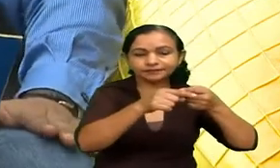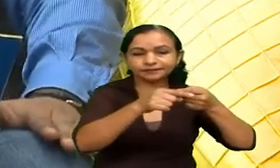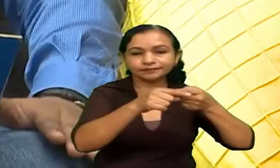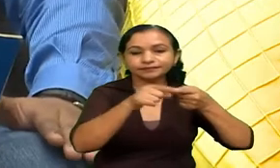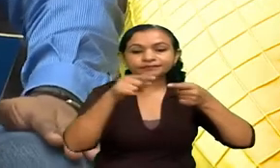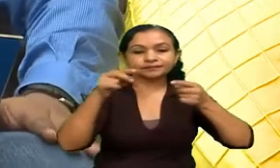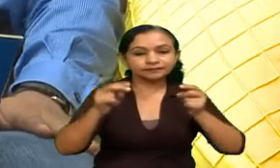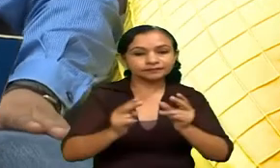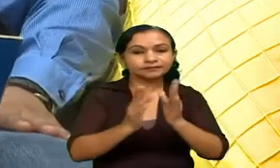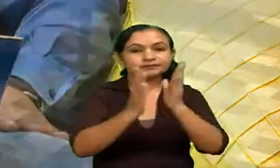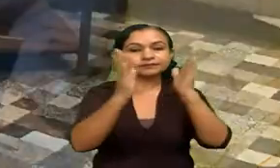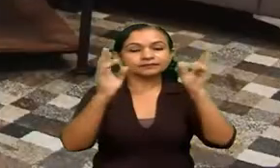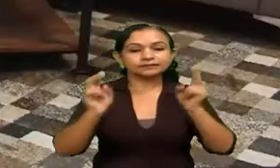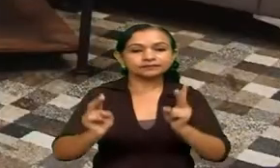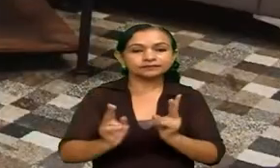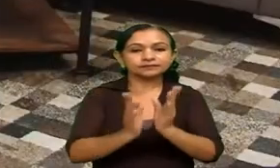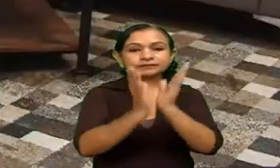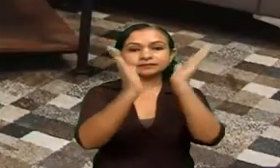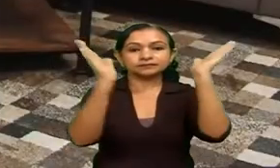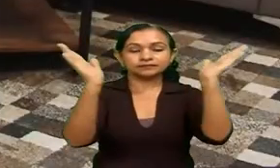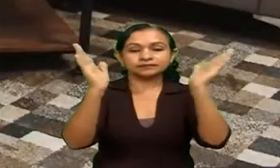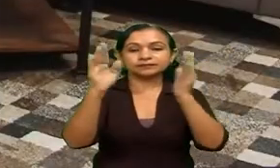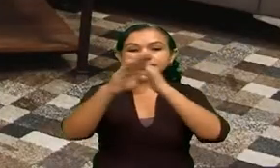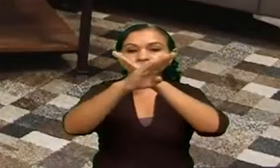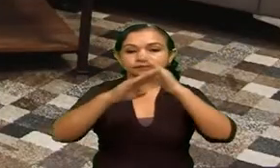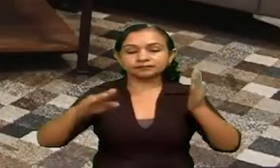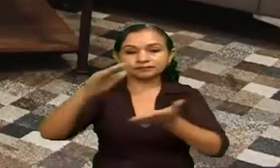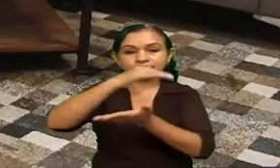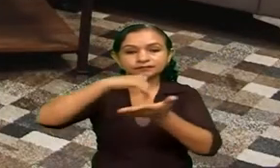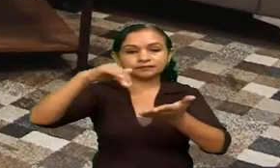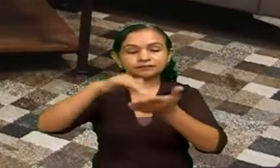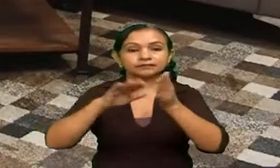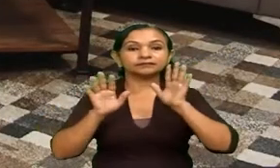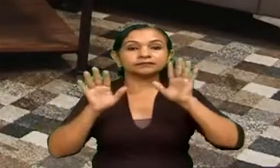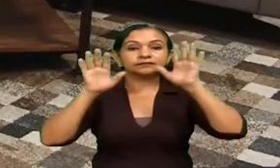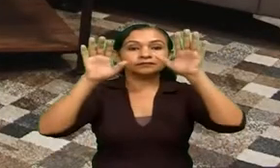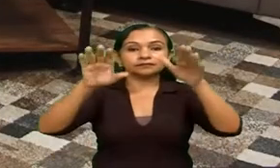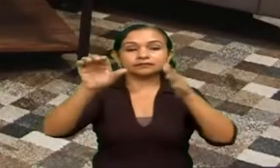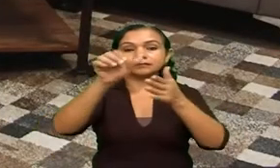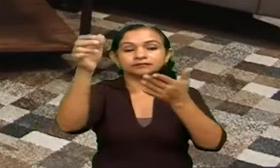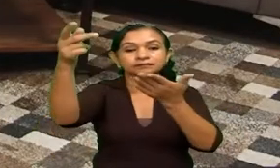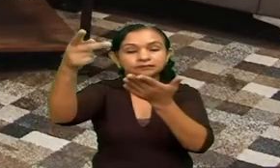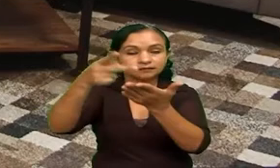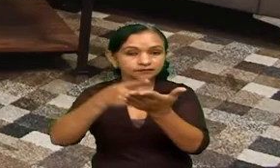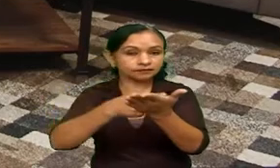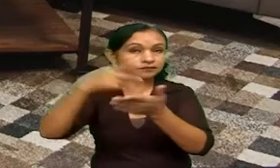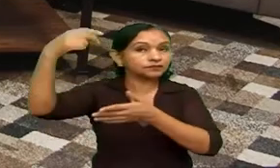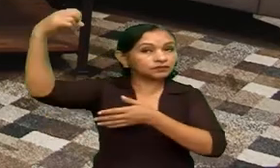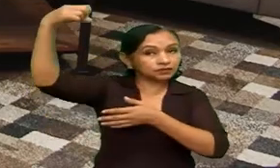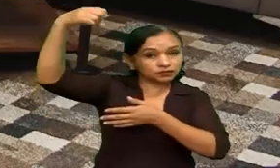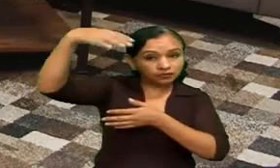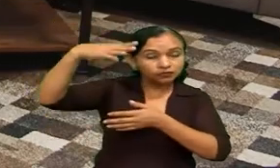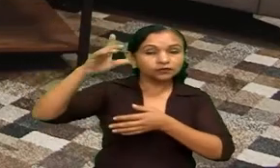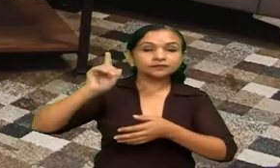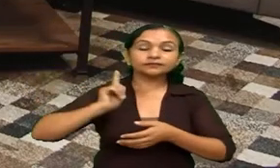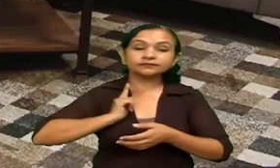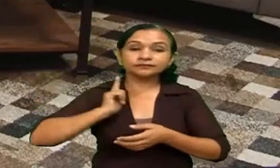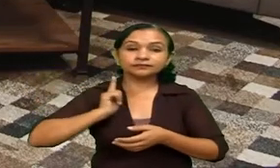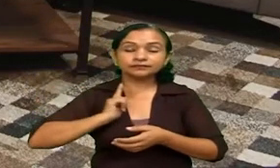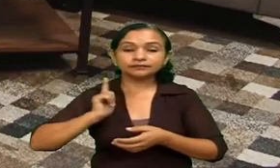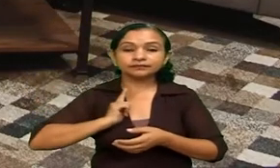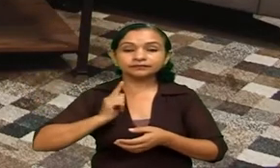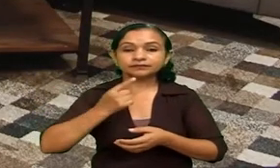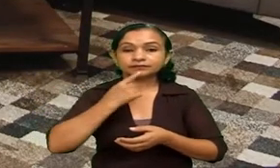de Nagarote, cogiendo hacia La Paz Centro, León, otros proyectos solares. Y tenemos lo